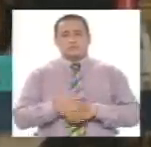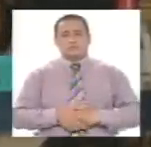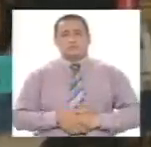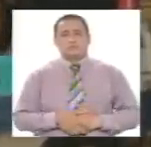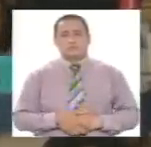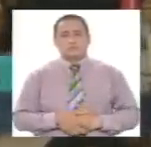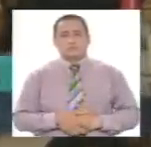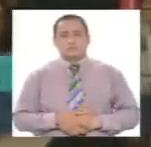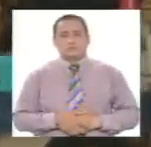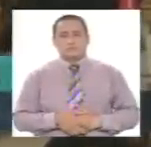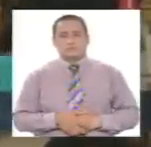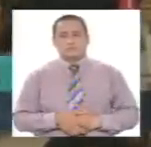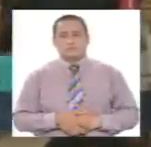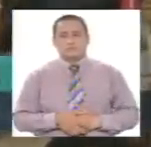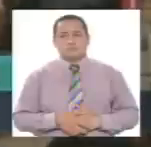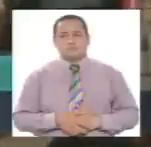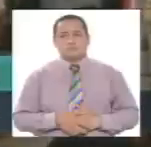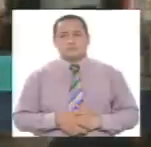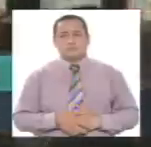gabinete.